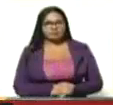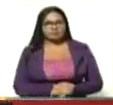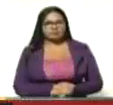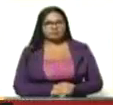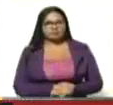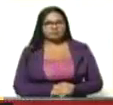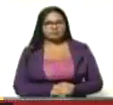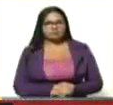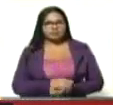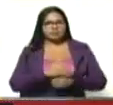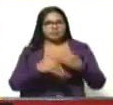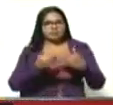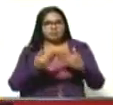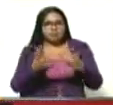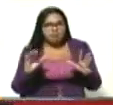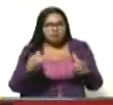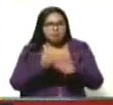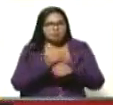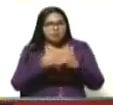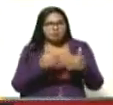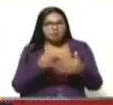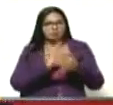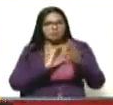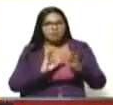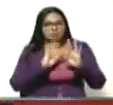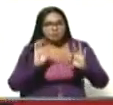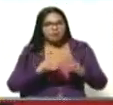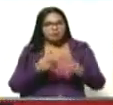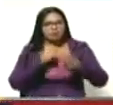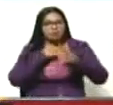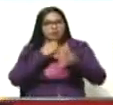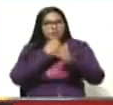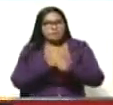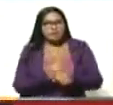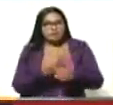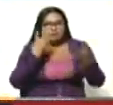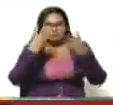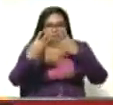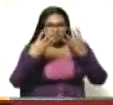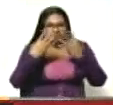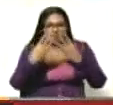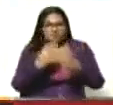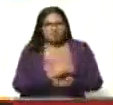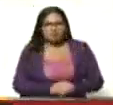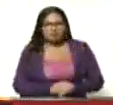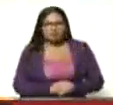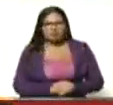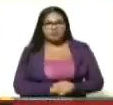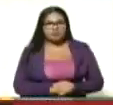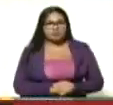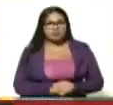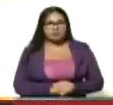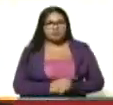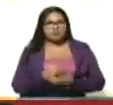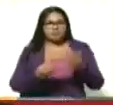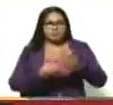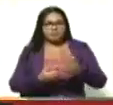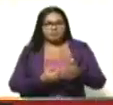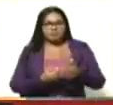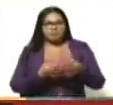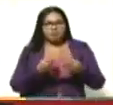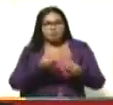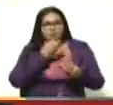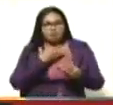es realmente acogedor al mismo momento. Espero que este festival sea muy bueno para apoyar